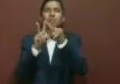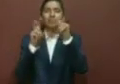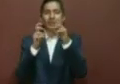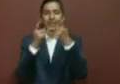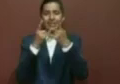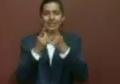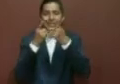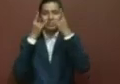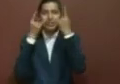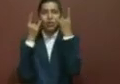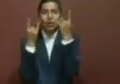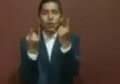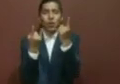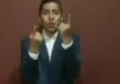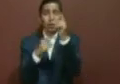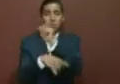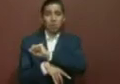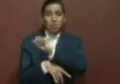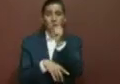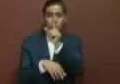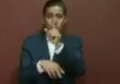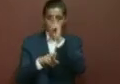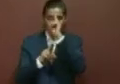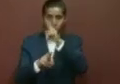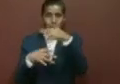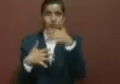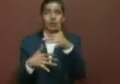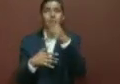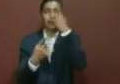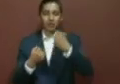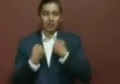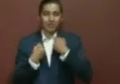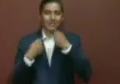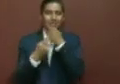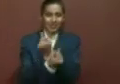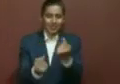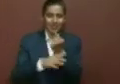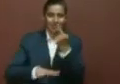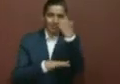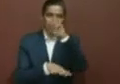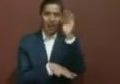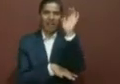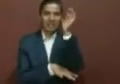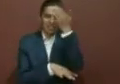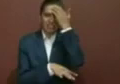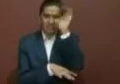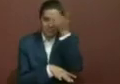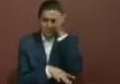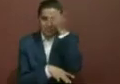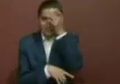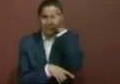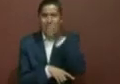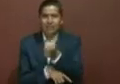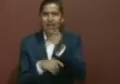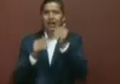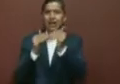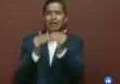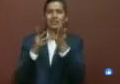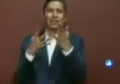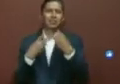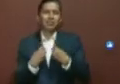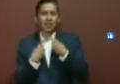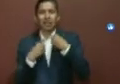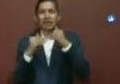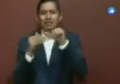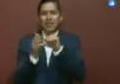Historia Monumental, que va dirigida a jóvenes y niños para que conozcan los bienes inmuebles. Por cierto, el